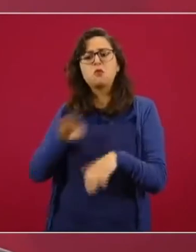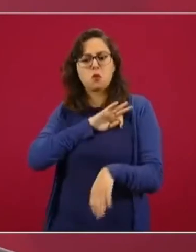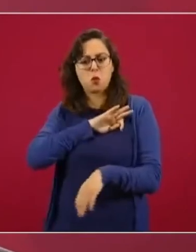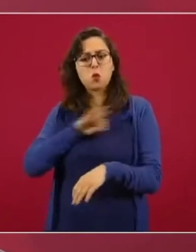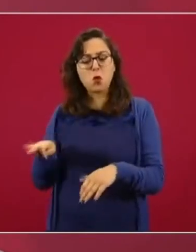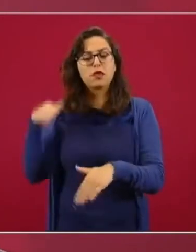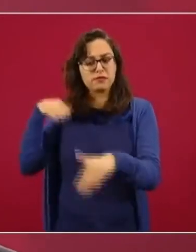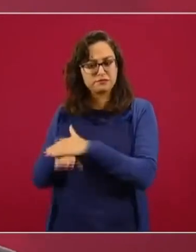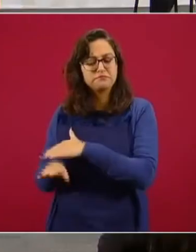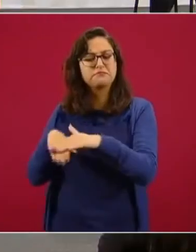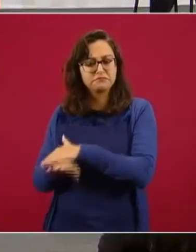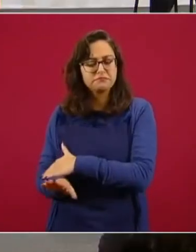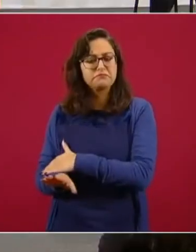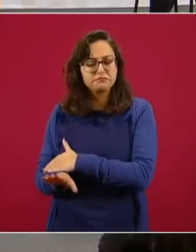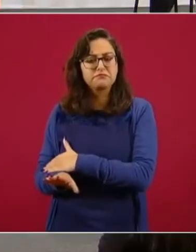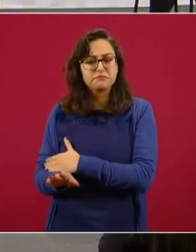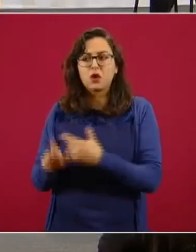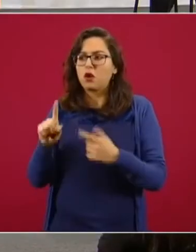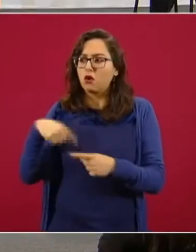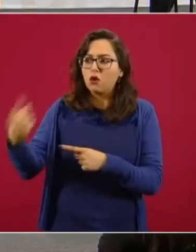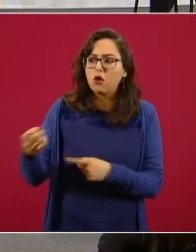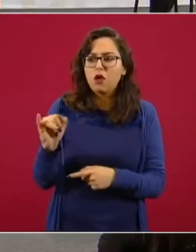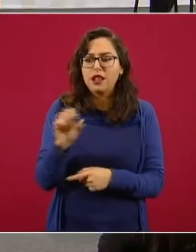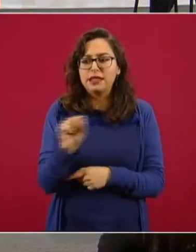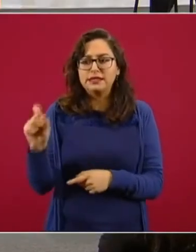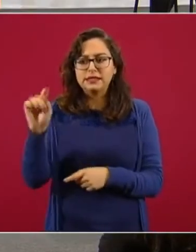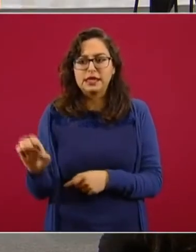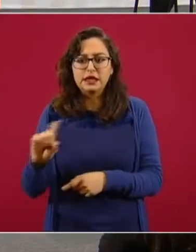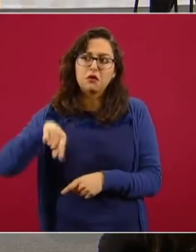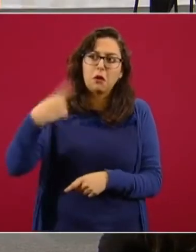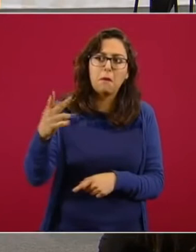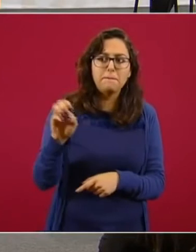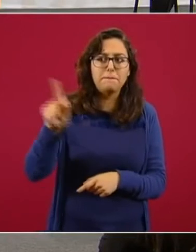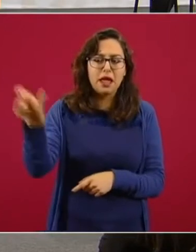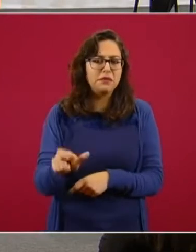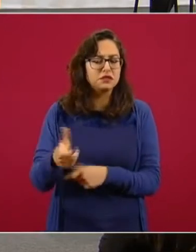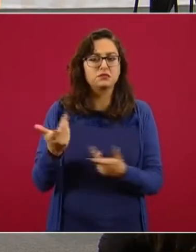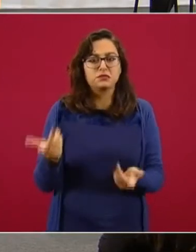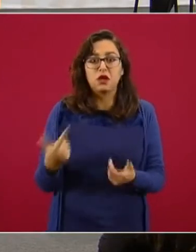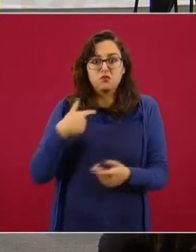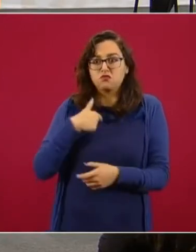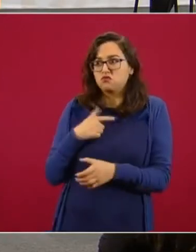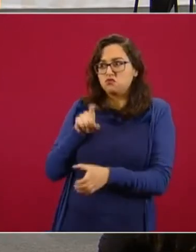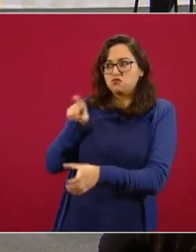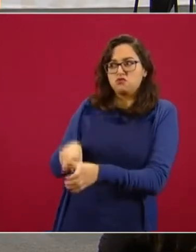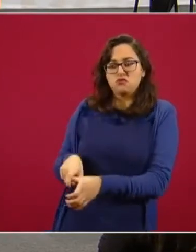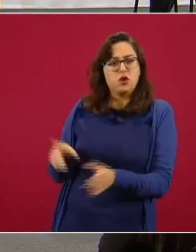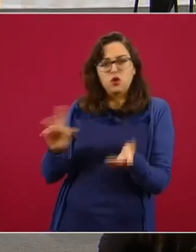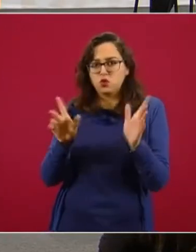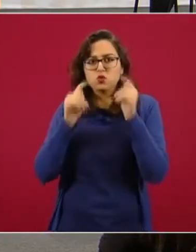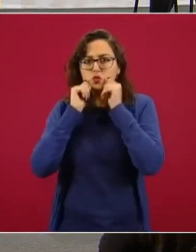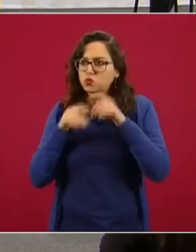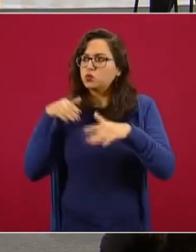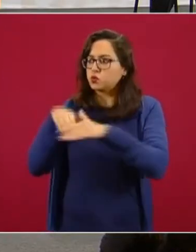ISSSTE o Pemex, cualquiera de las instituciones, para responder a la emergencia. Eso desde abril lo tenemos, pero hemos